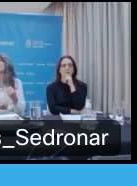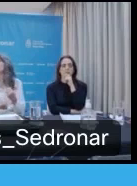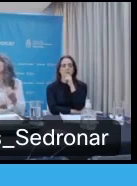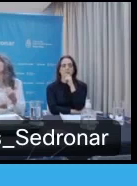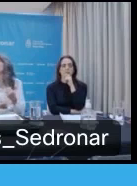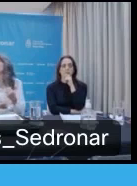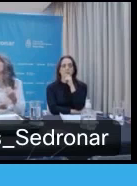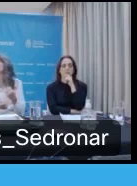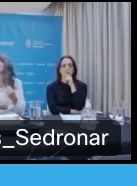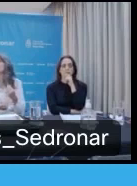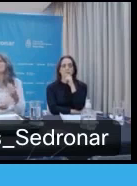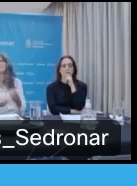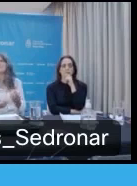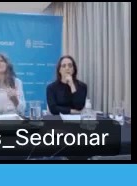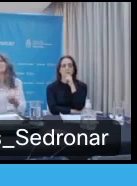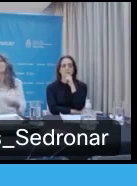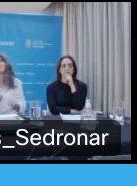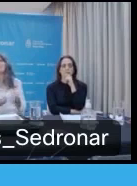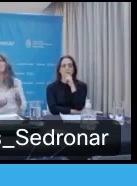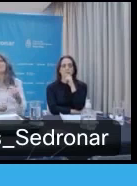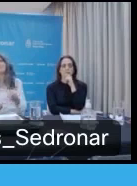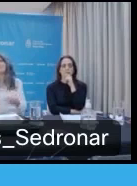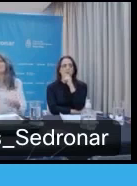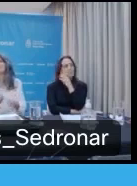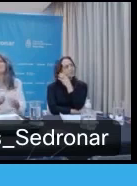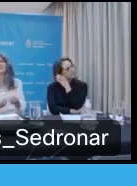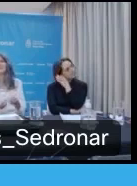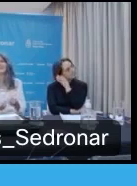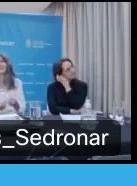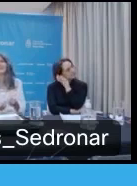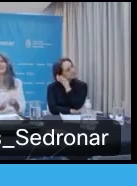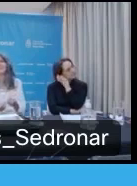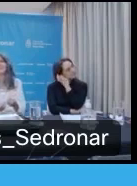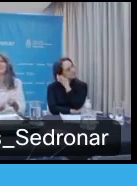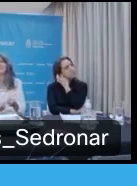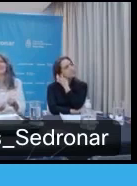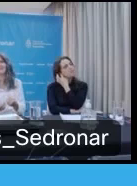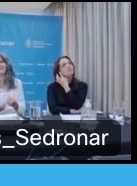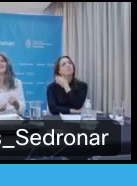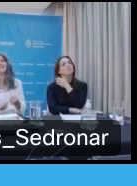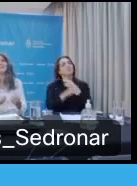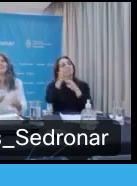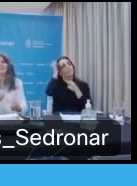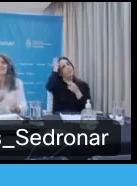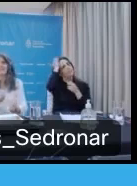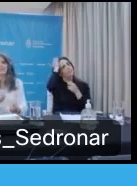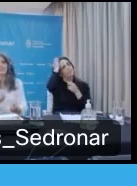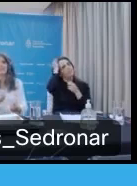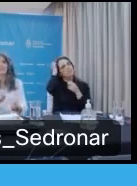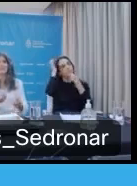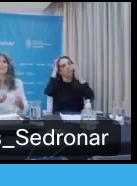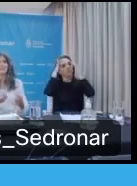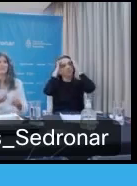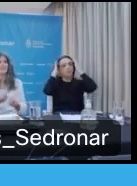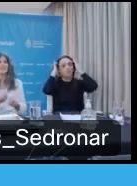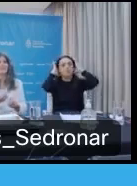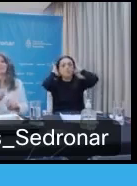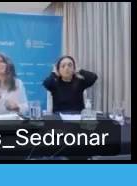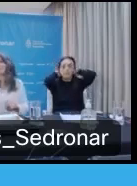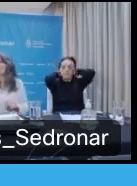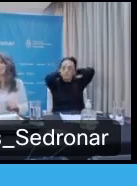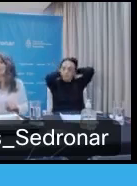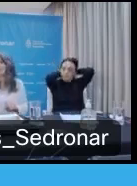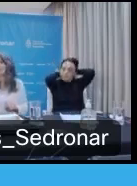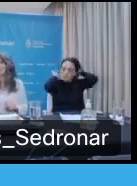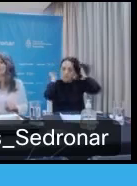este modelo? Si nosotros pensamos que son las condiciones de existencia de las personas las que determinan el problema, si no